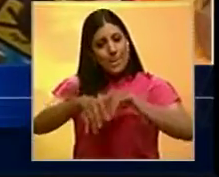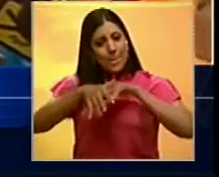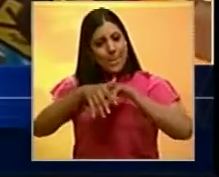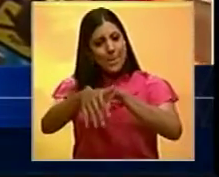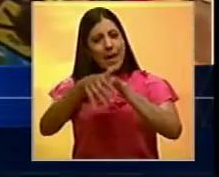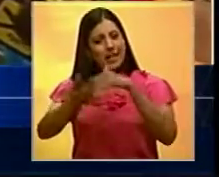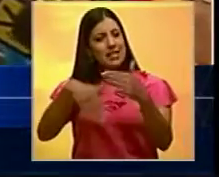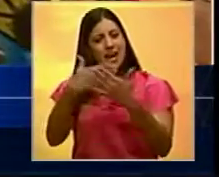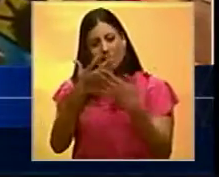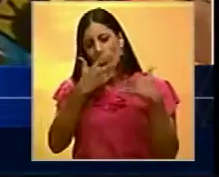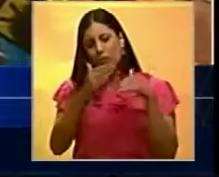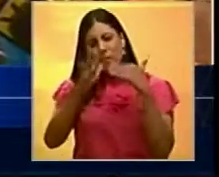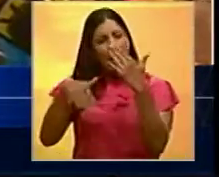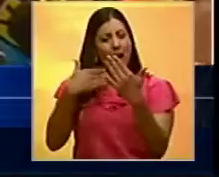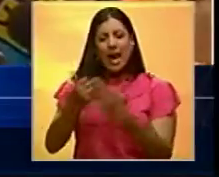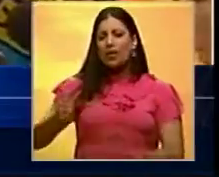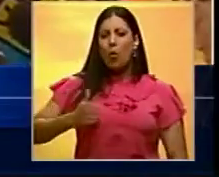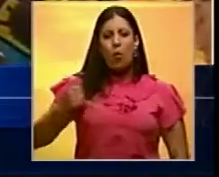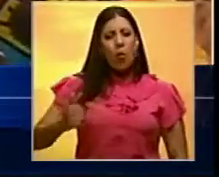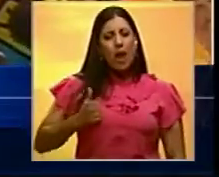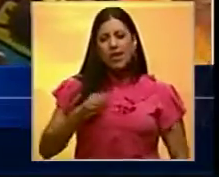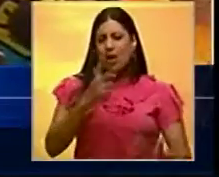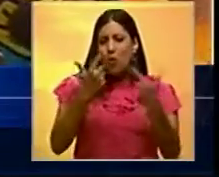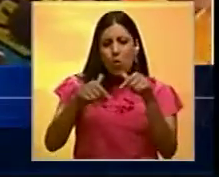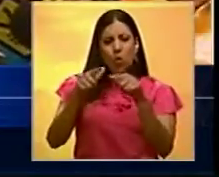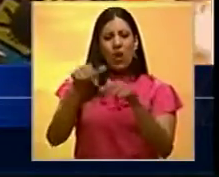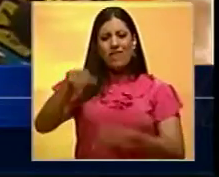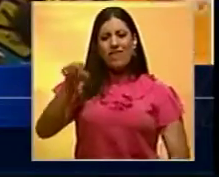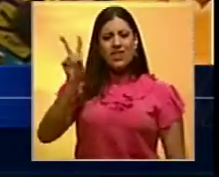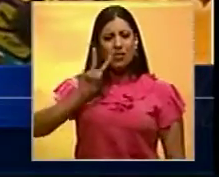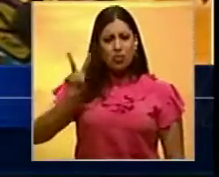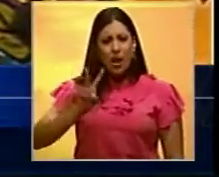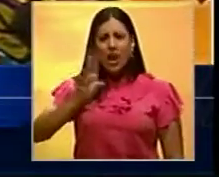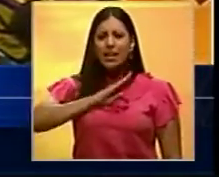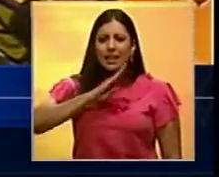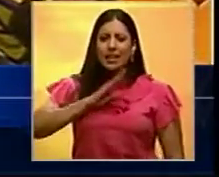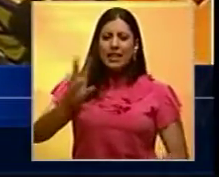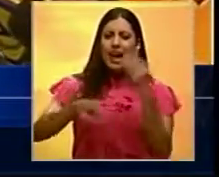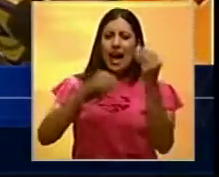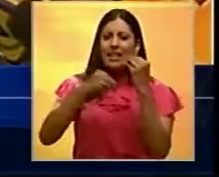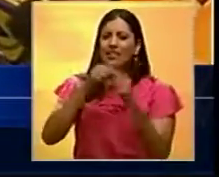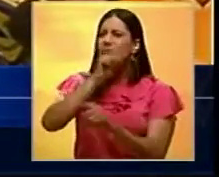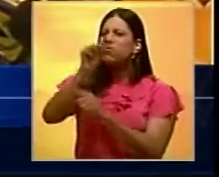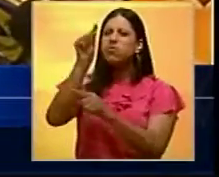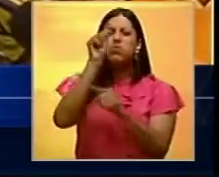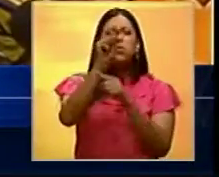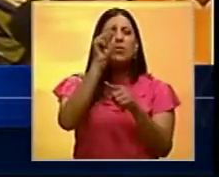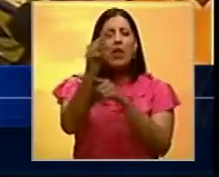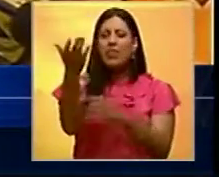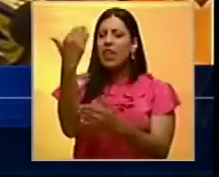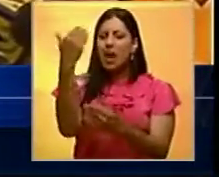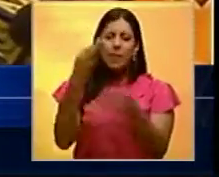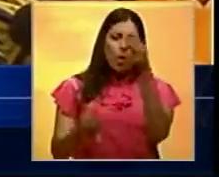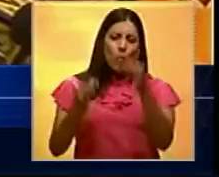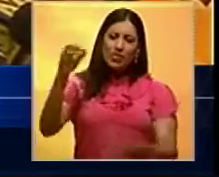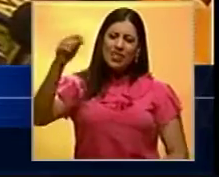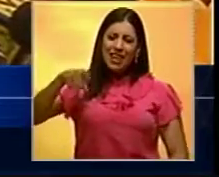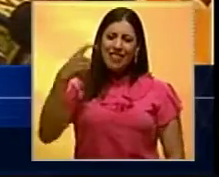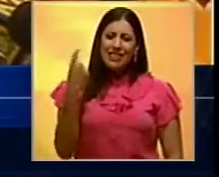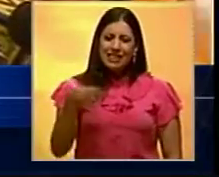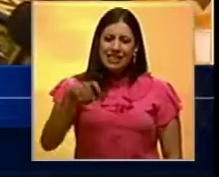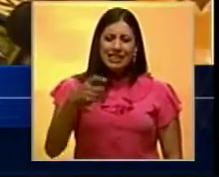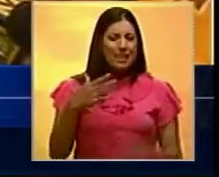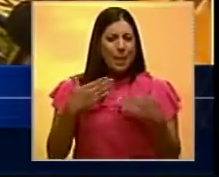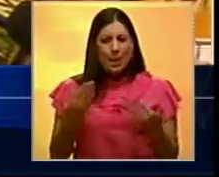movilizarnos, a marchar por cualquiera de las partes de que en Venezuela tengamos que hacer para exigir la justicia que hace falta para